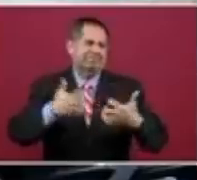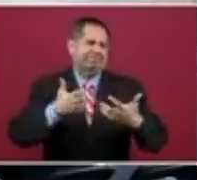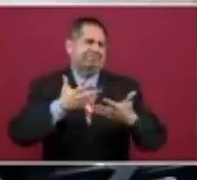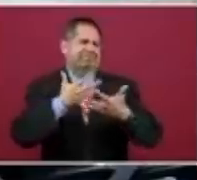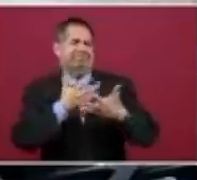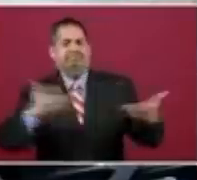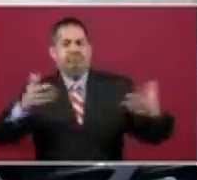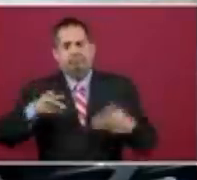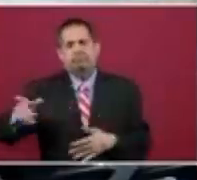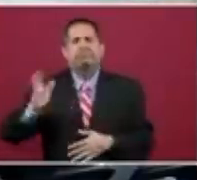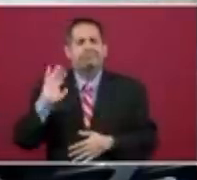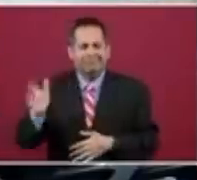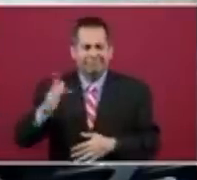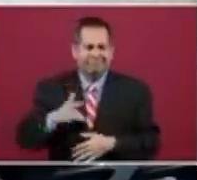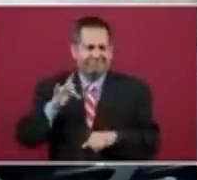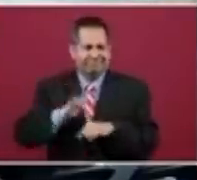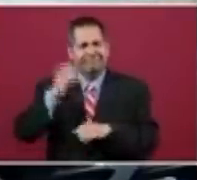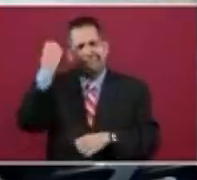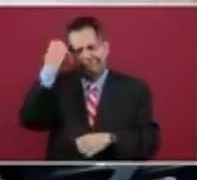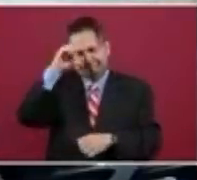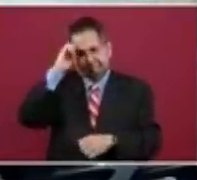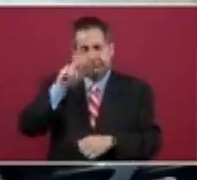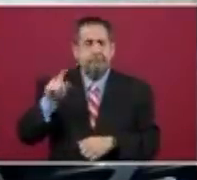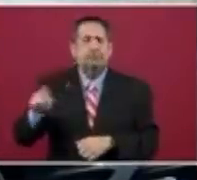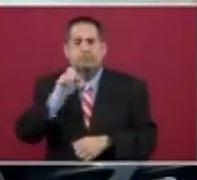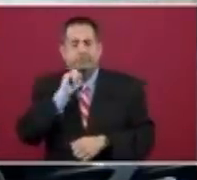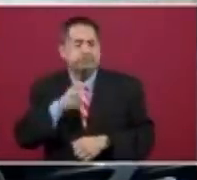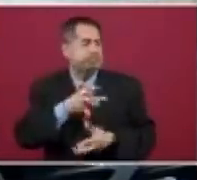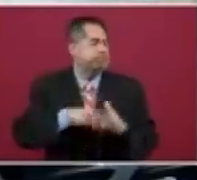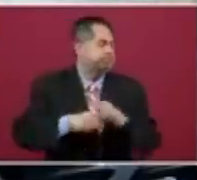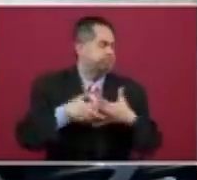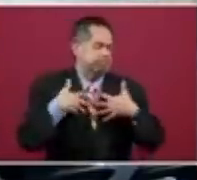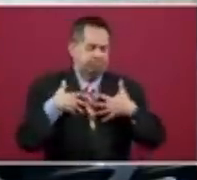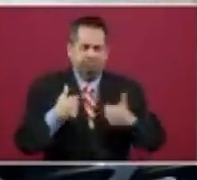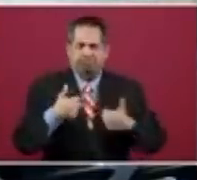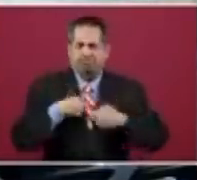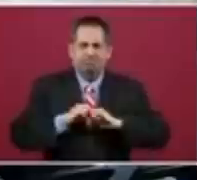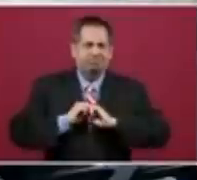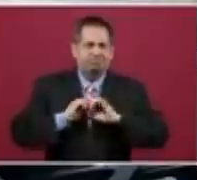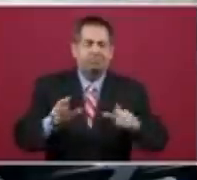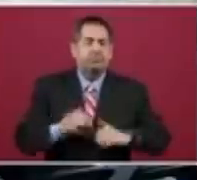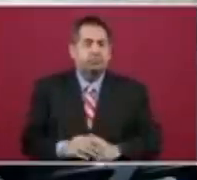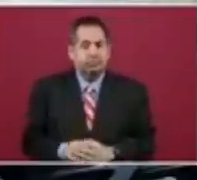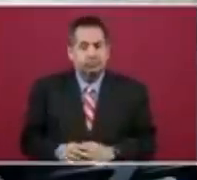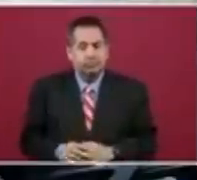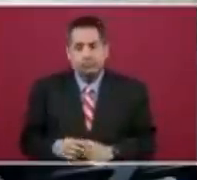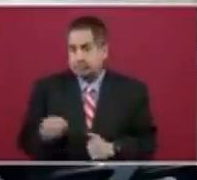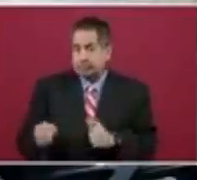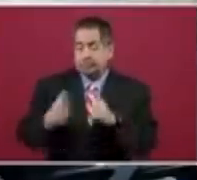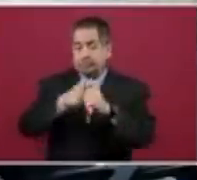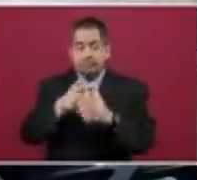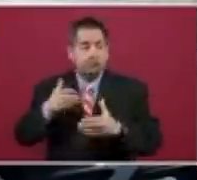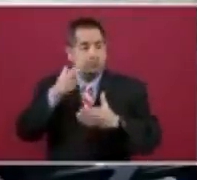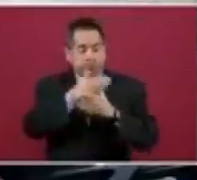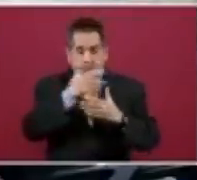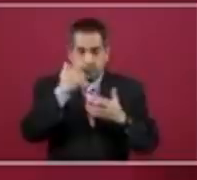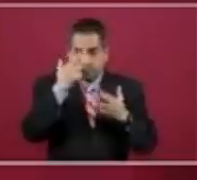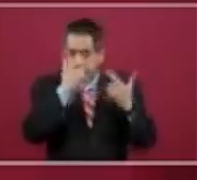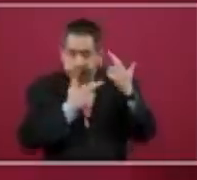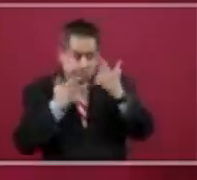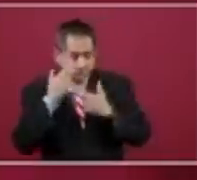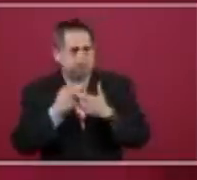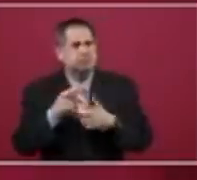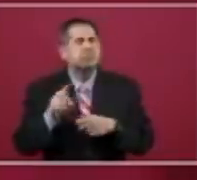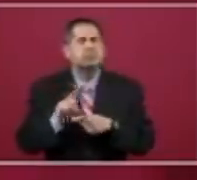también cuentan con este tipo de experiencia y una gran sensibilidad por el tema. Se realizó una primera misión, están ellos